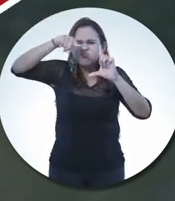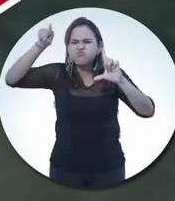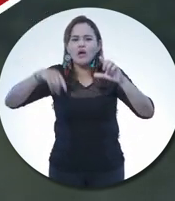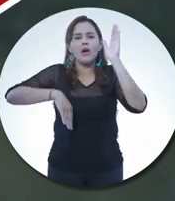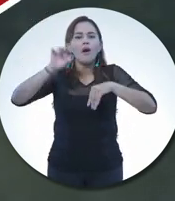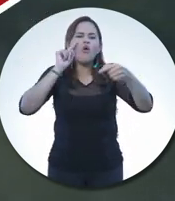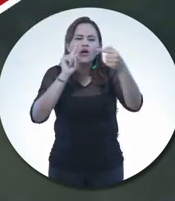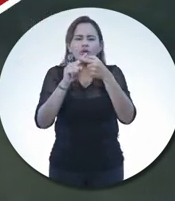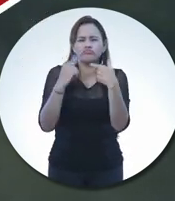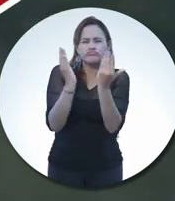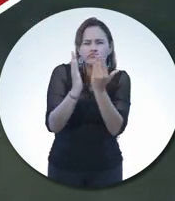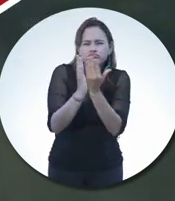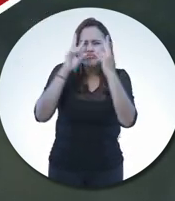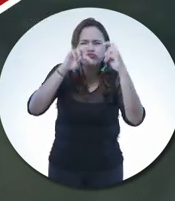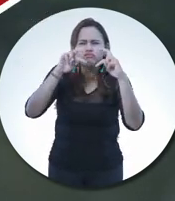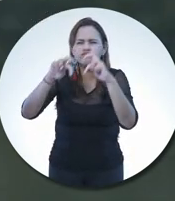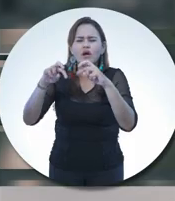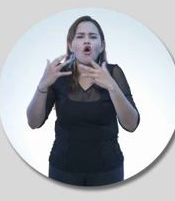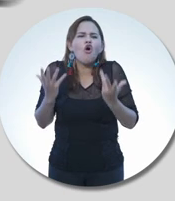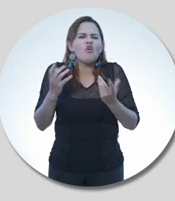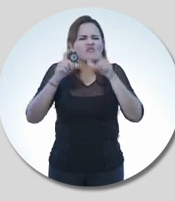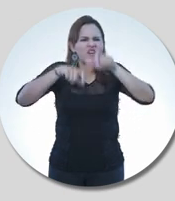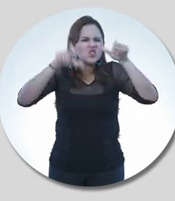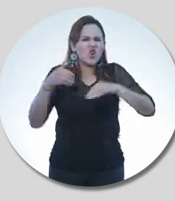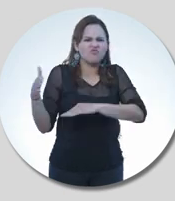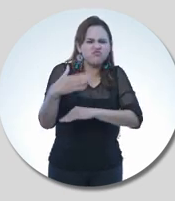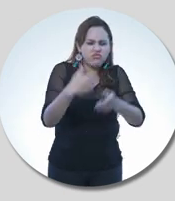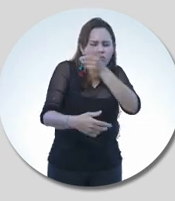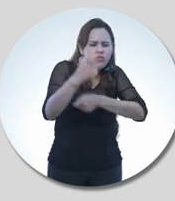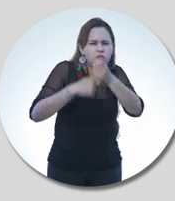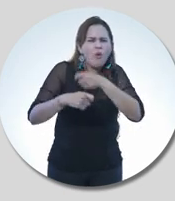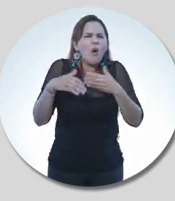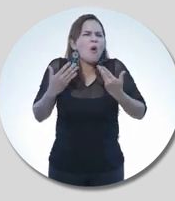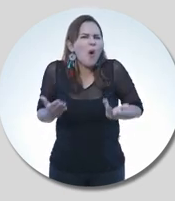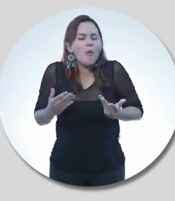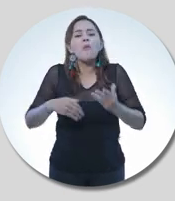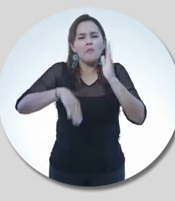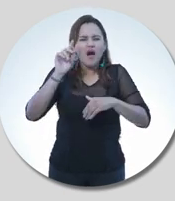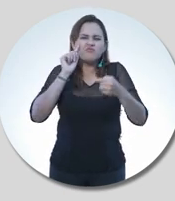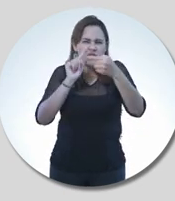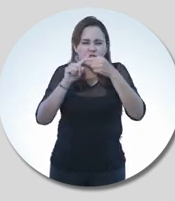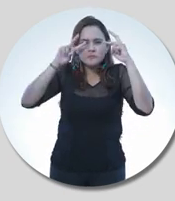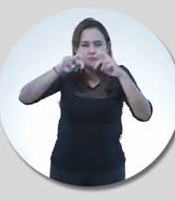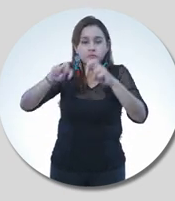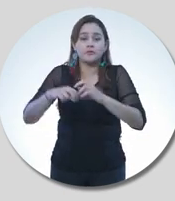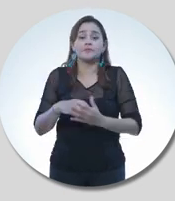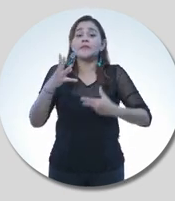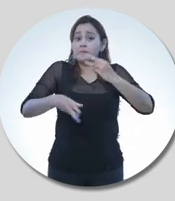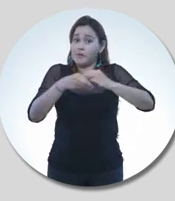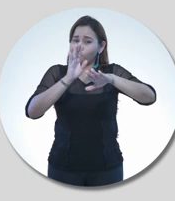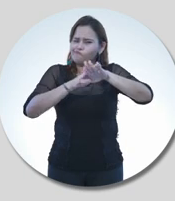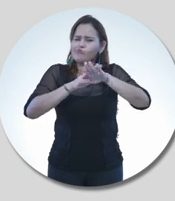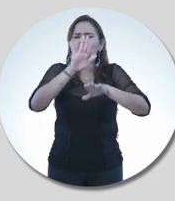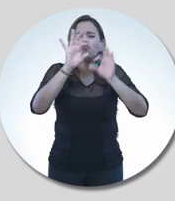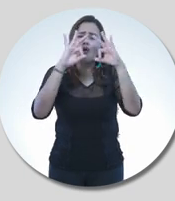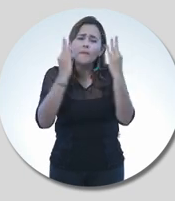de pesquerías artesanales en el territorio por otra parte se encuentran los proyectos de atención integral a familias y comunidades